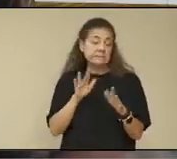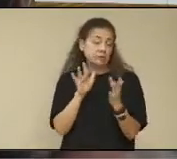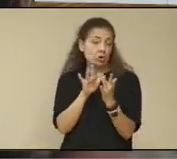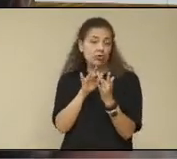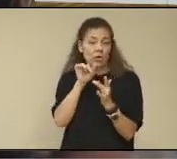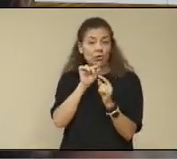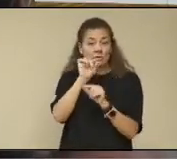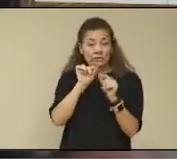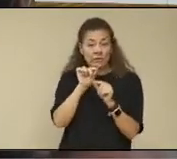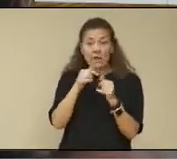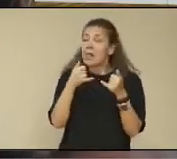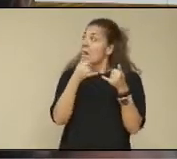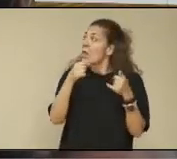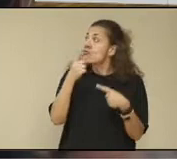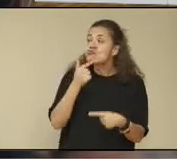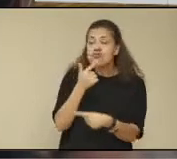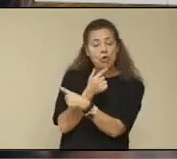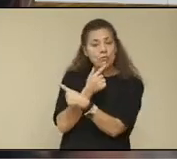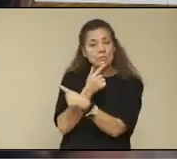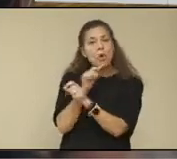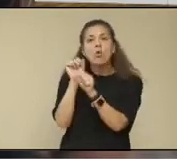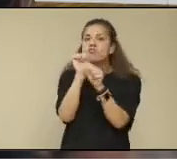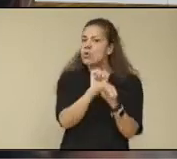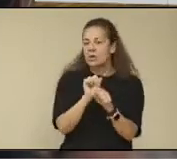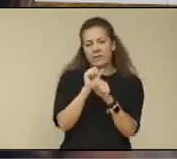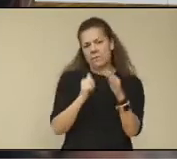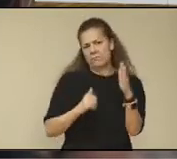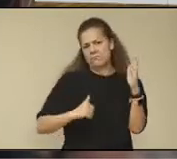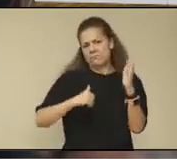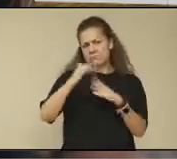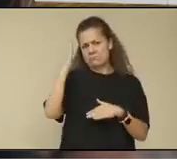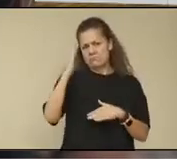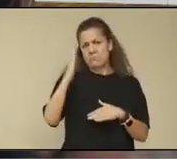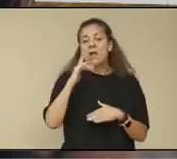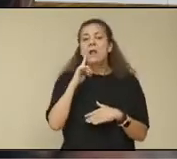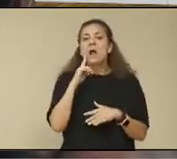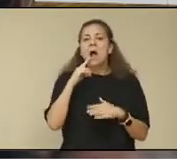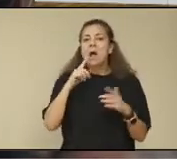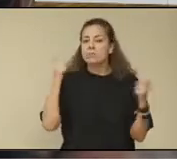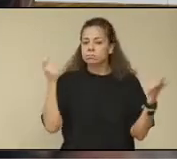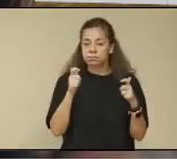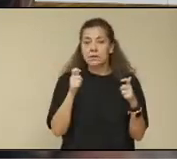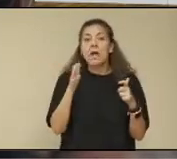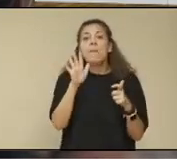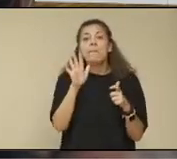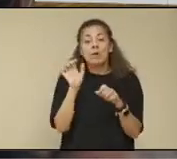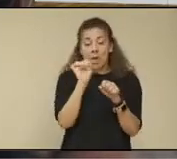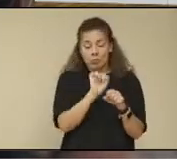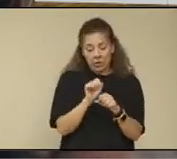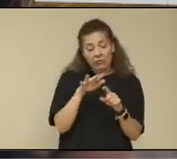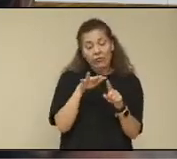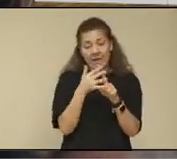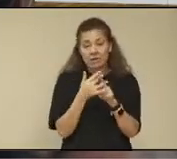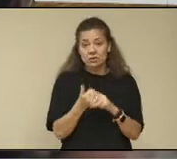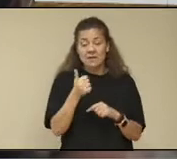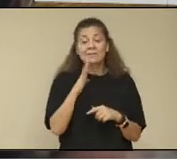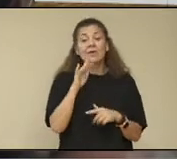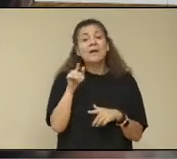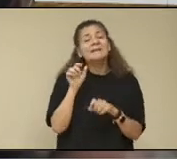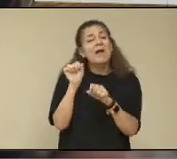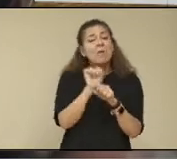que es la roja, pues la protección es mucho mayor, la reducción de casos es mayor, pero sin embargo esta